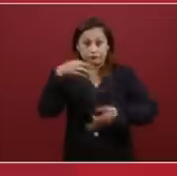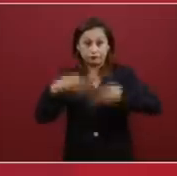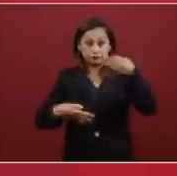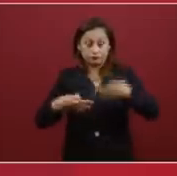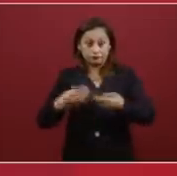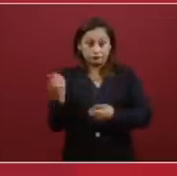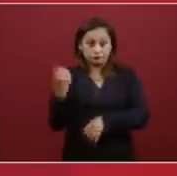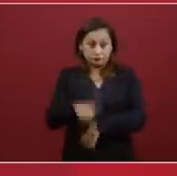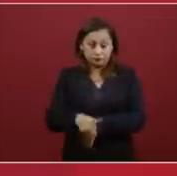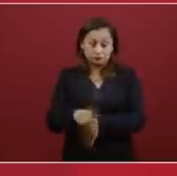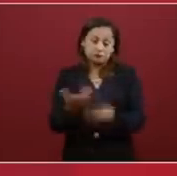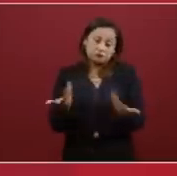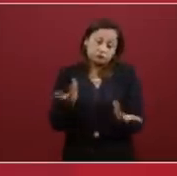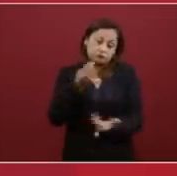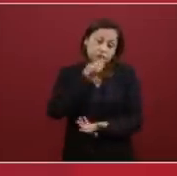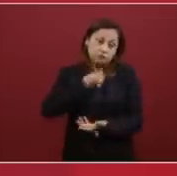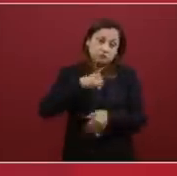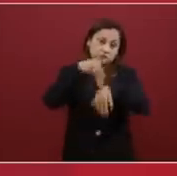Porque